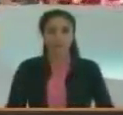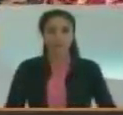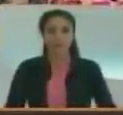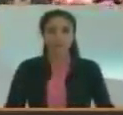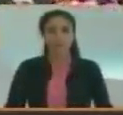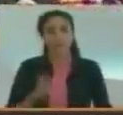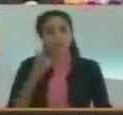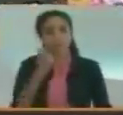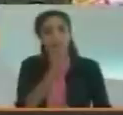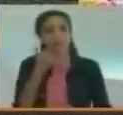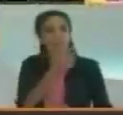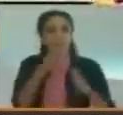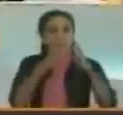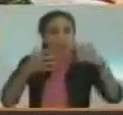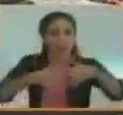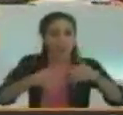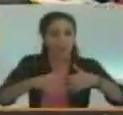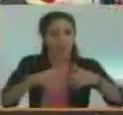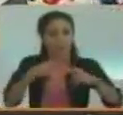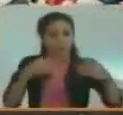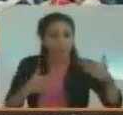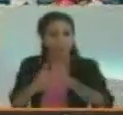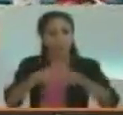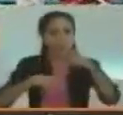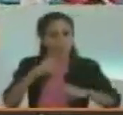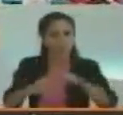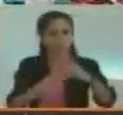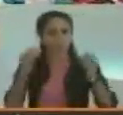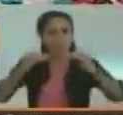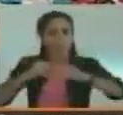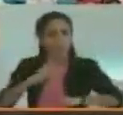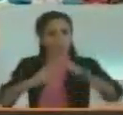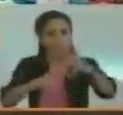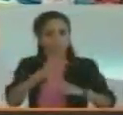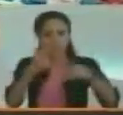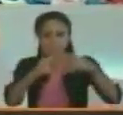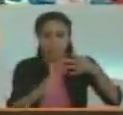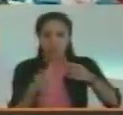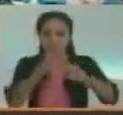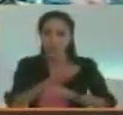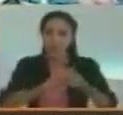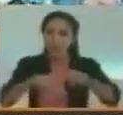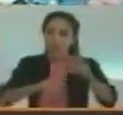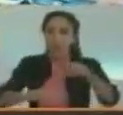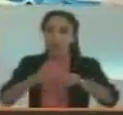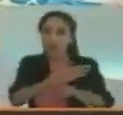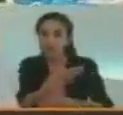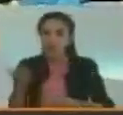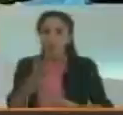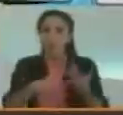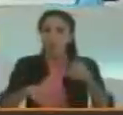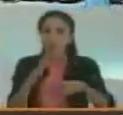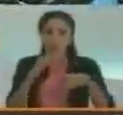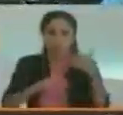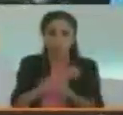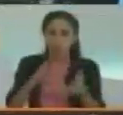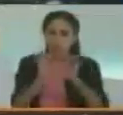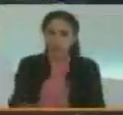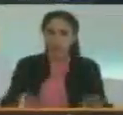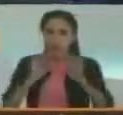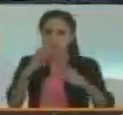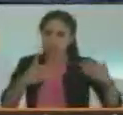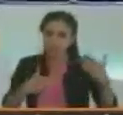logísticamente, y la empresa continúe produciendo sus productos para el pueblo de Venezuela sin ningún problema. Y así va a